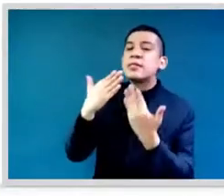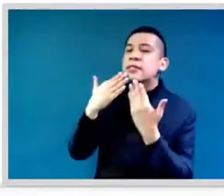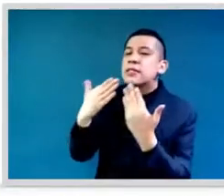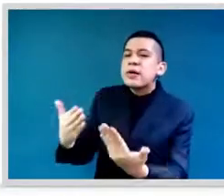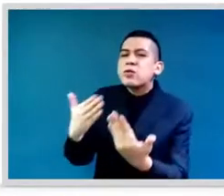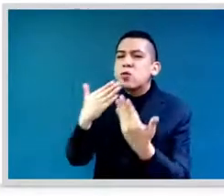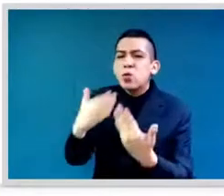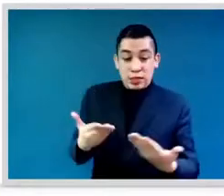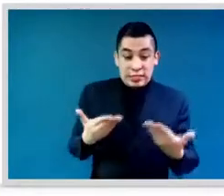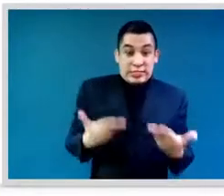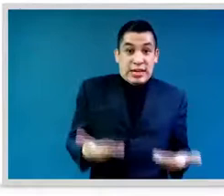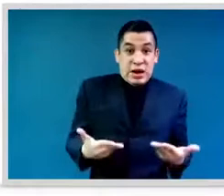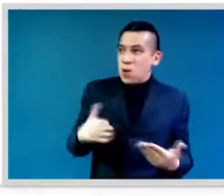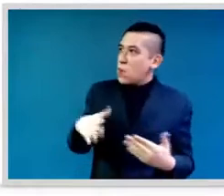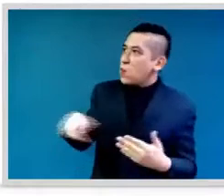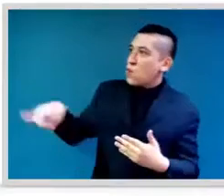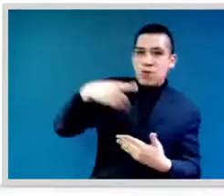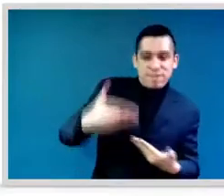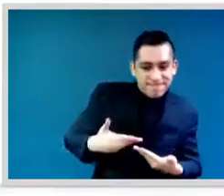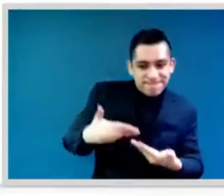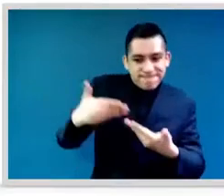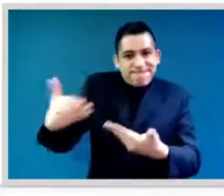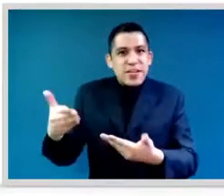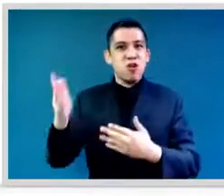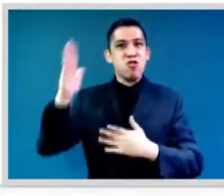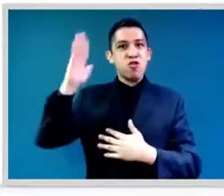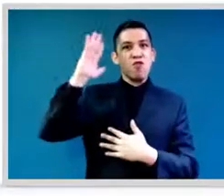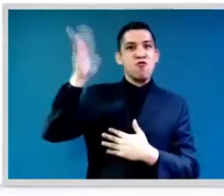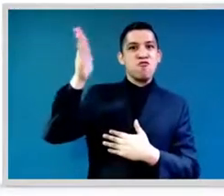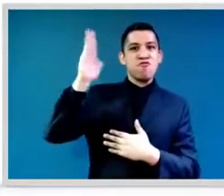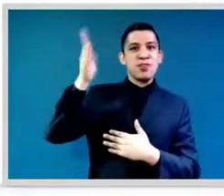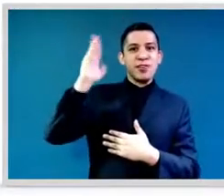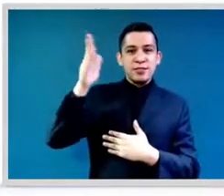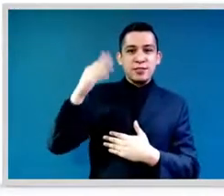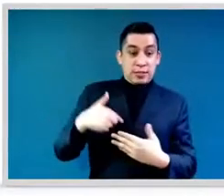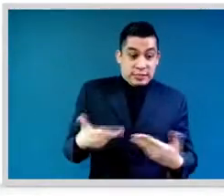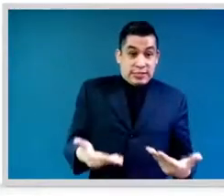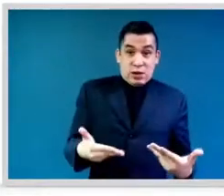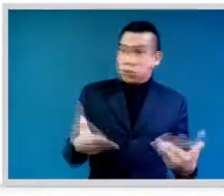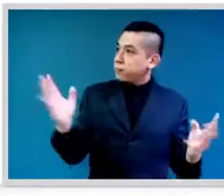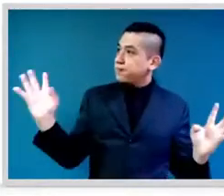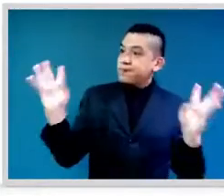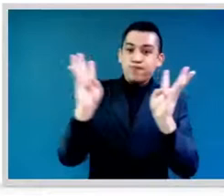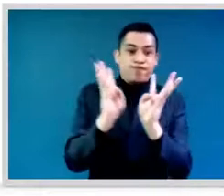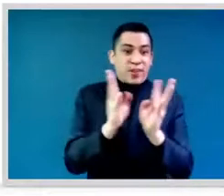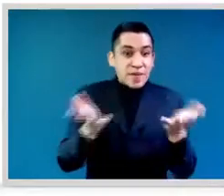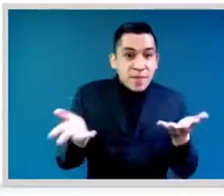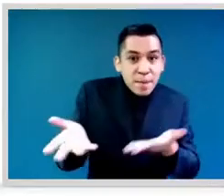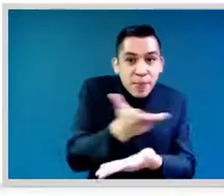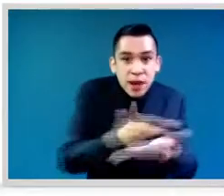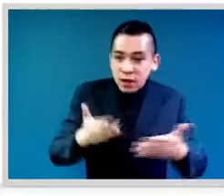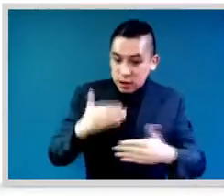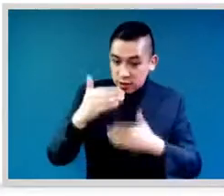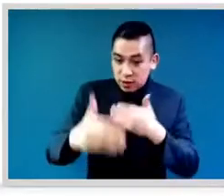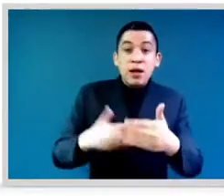el poder terminar este encuentro con ese compromiso de